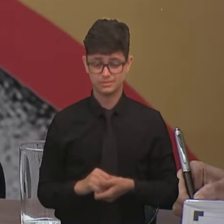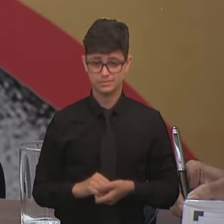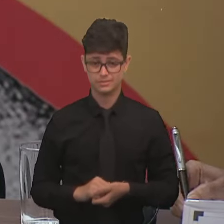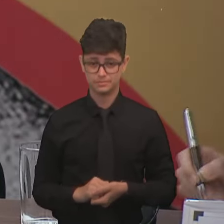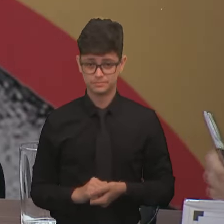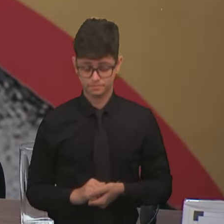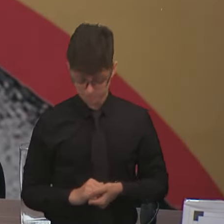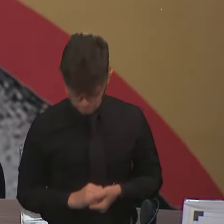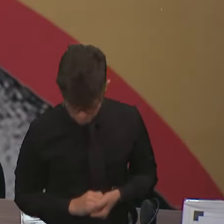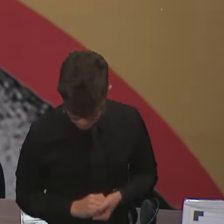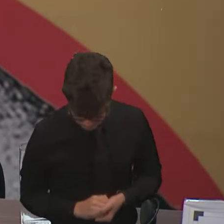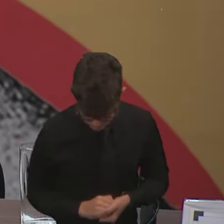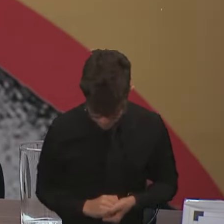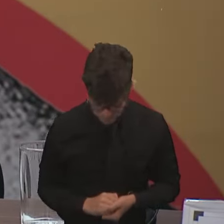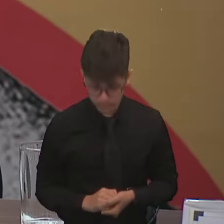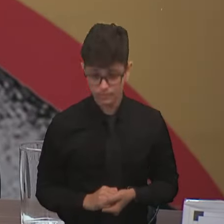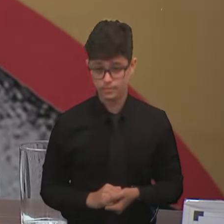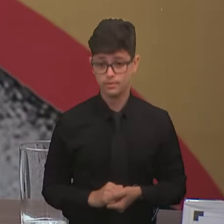una de las defensas